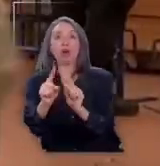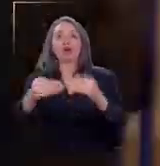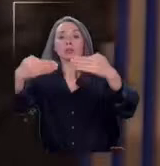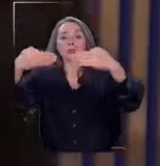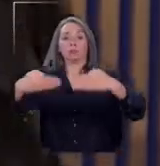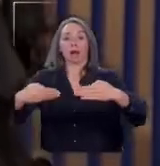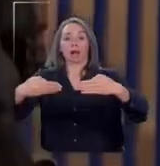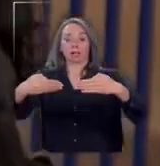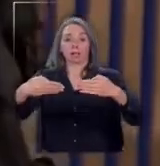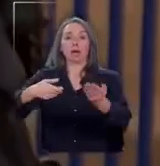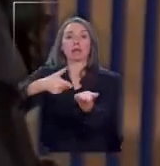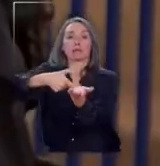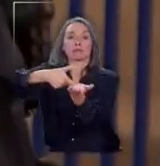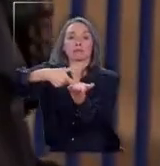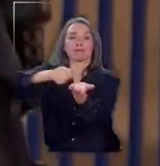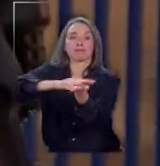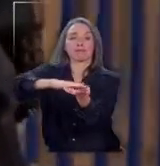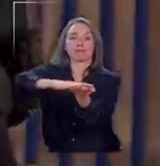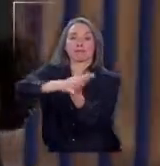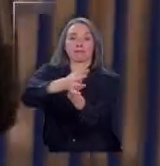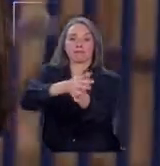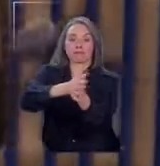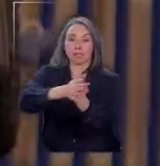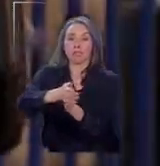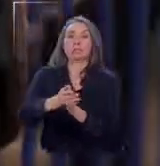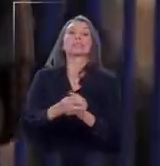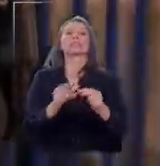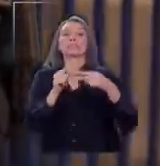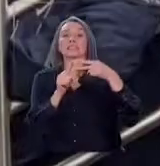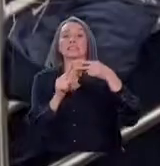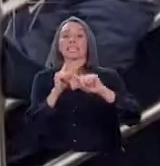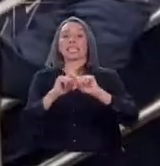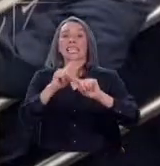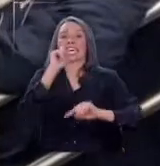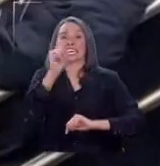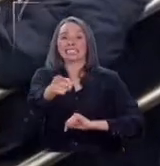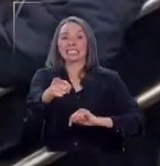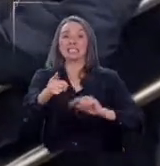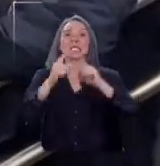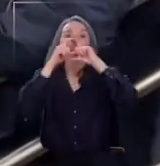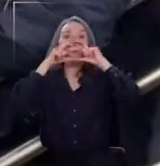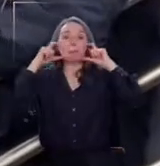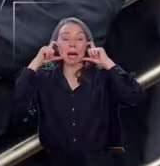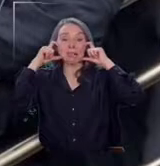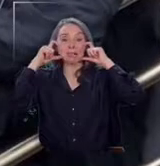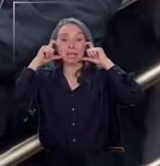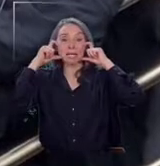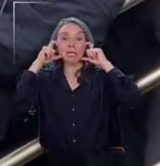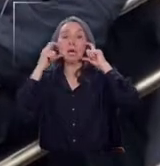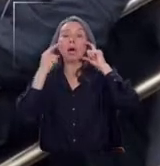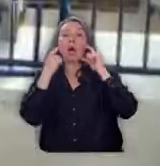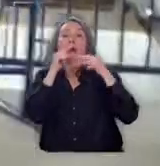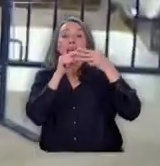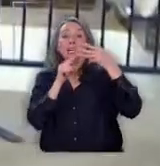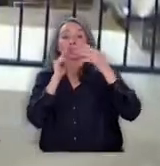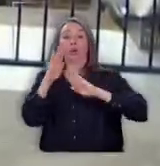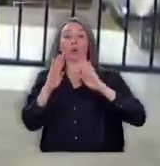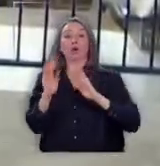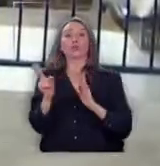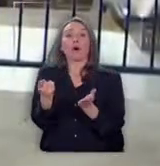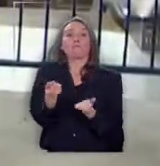físicas dispensadores de alcohol gel exigencia en el uso de mascarillas precauciones para evitar